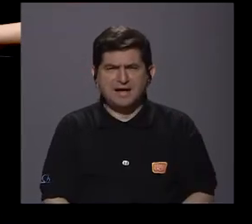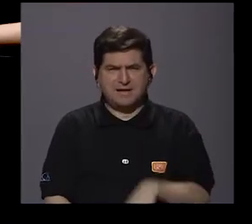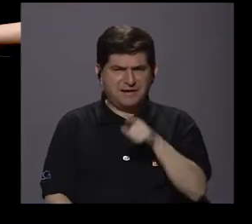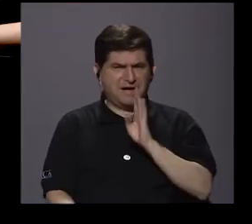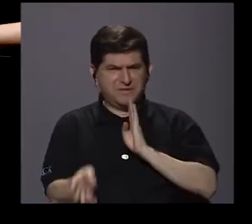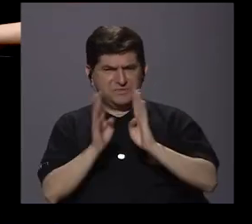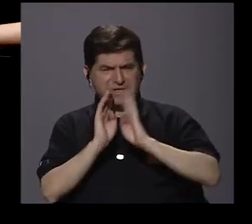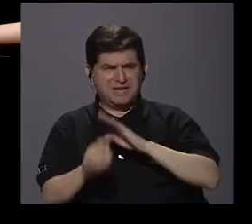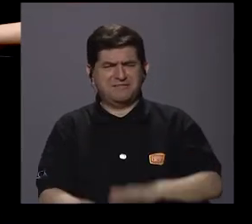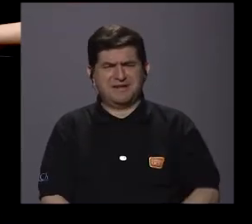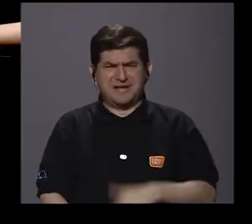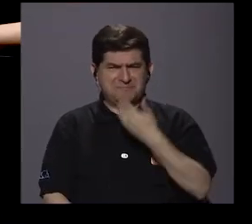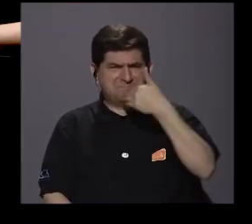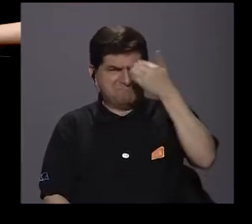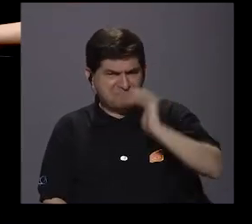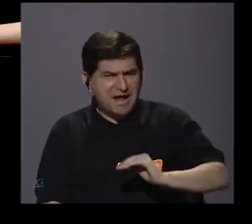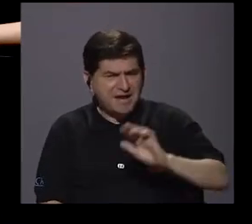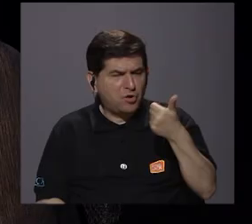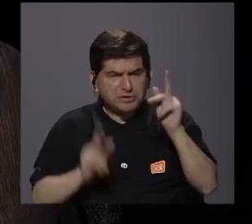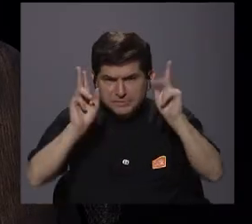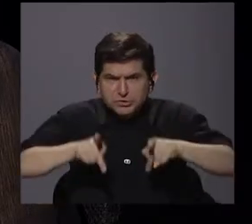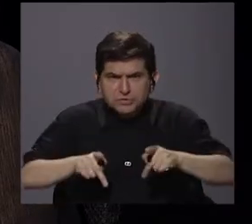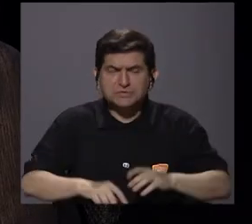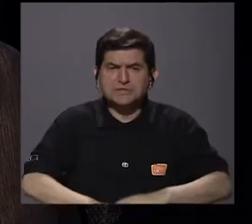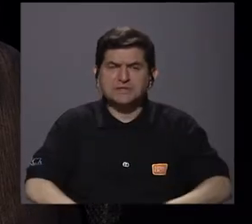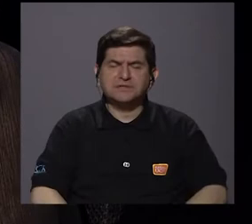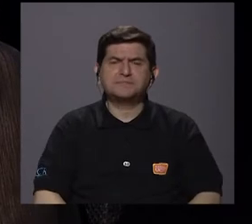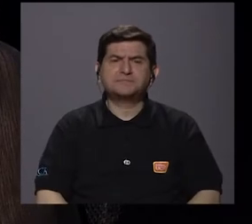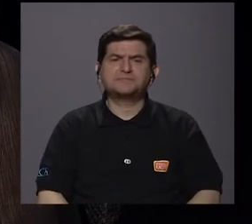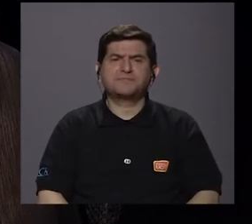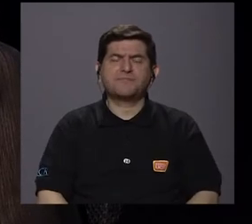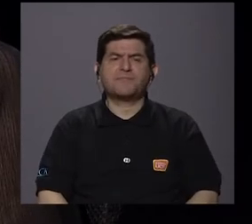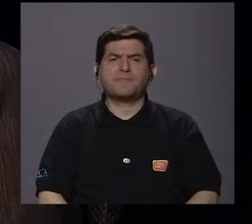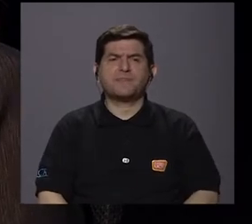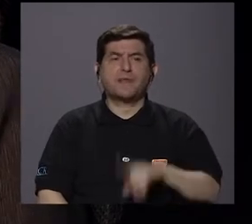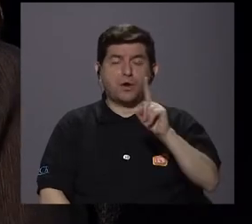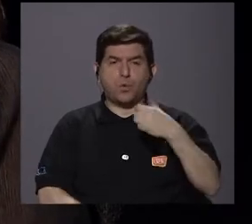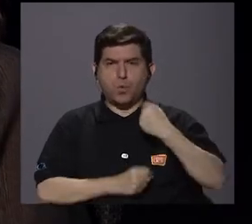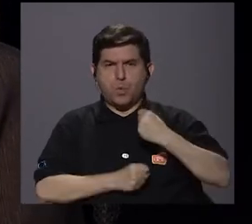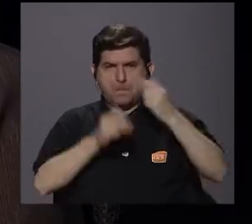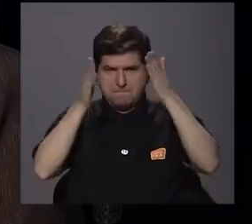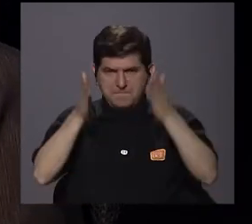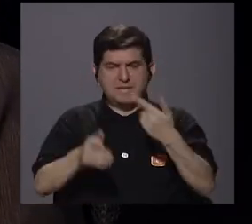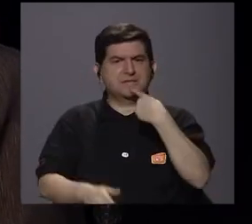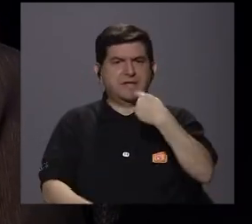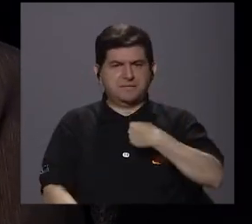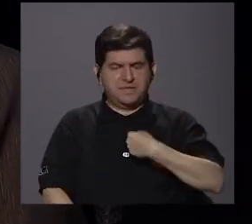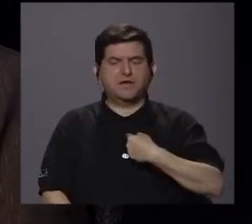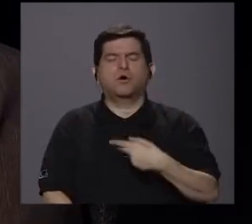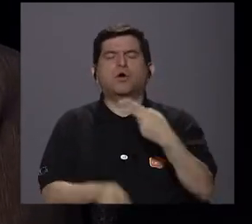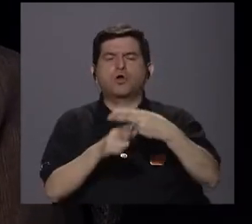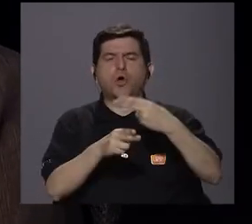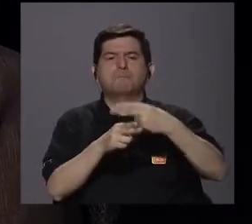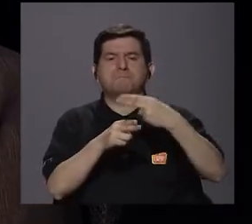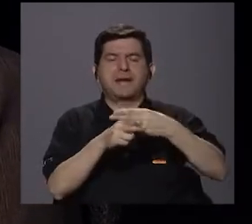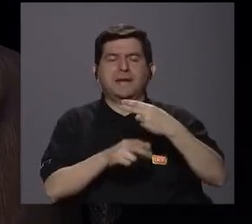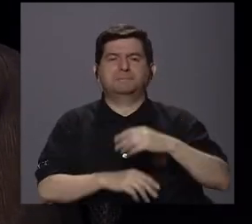mal? ¿Le hablaron feo? Bueno, uno de los militares, recuerdo que me dijo mi